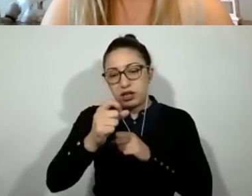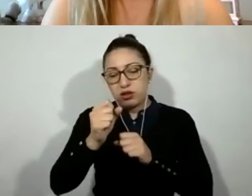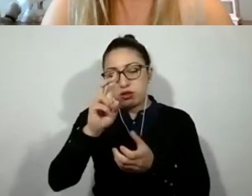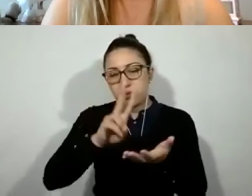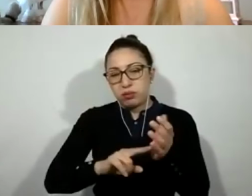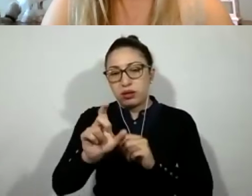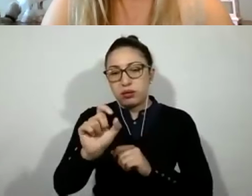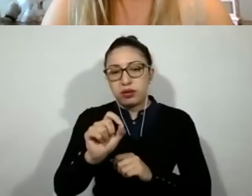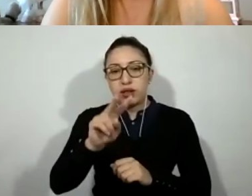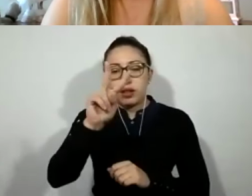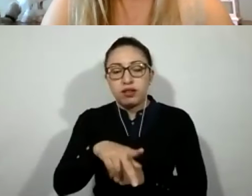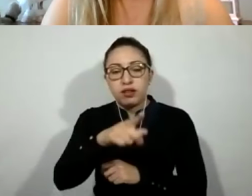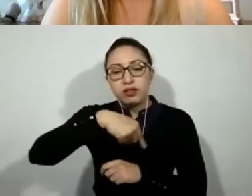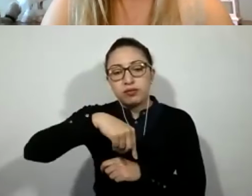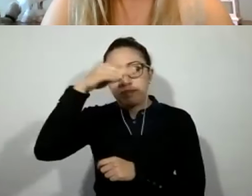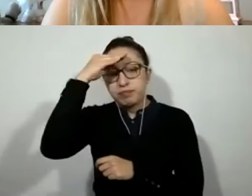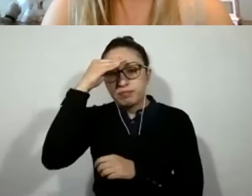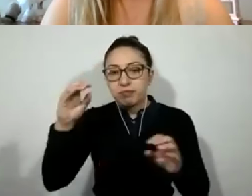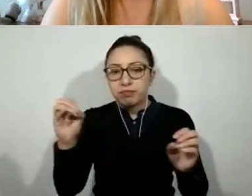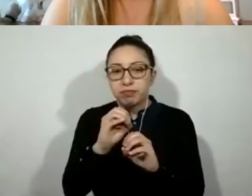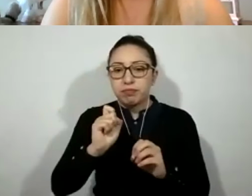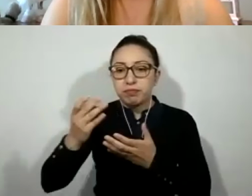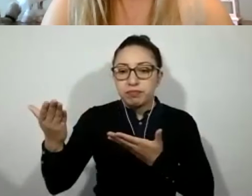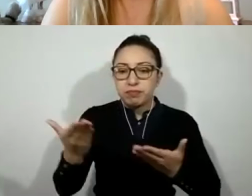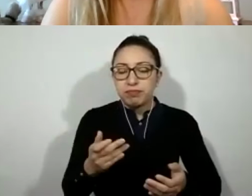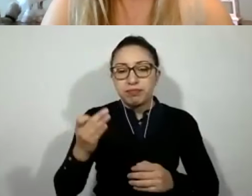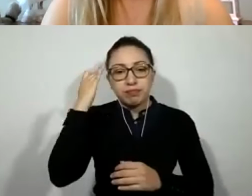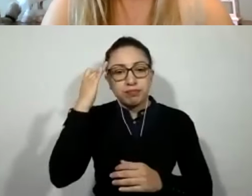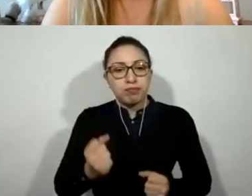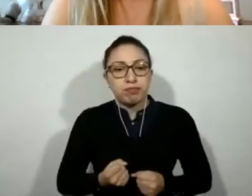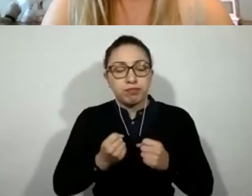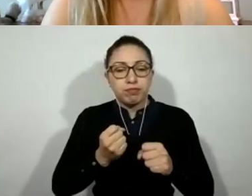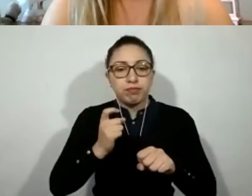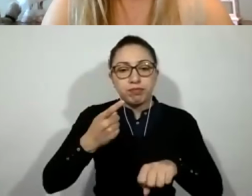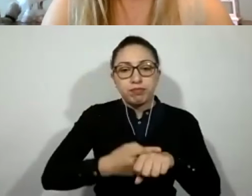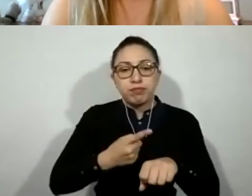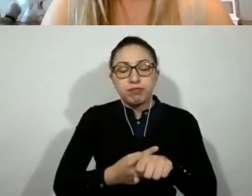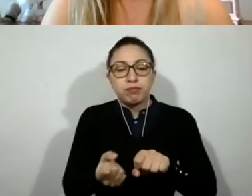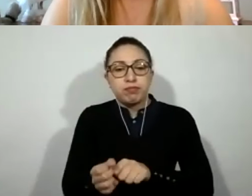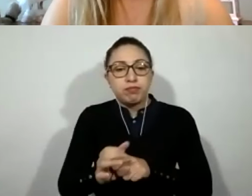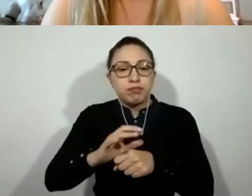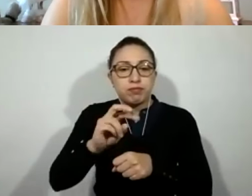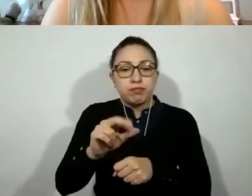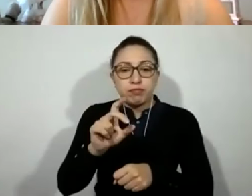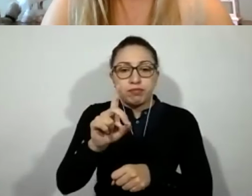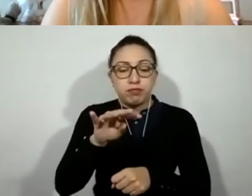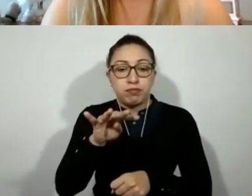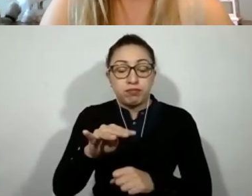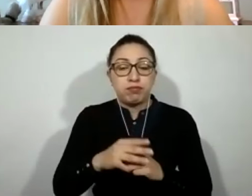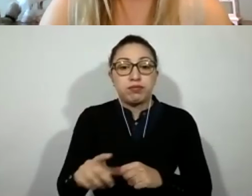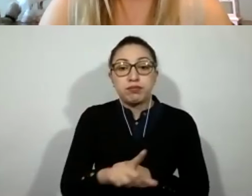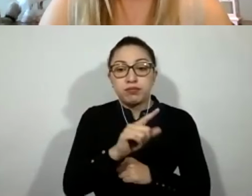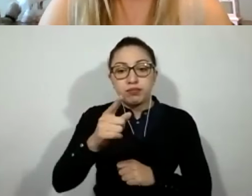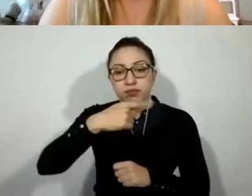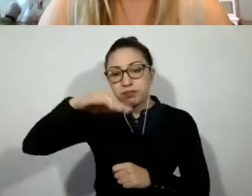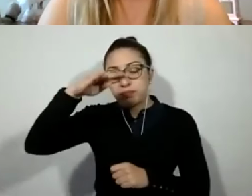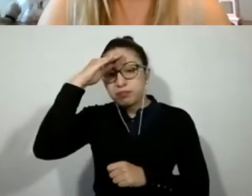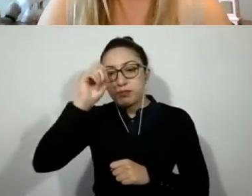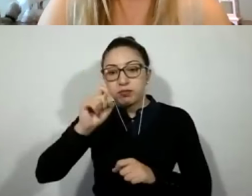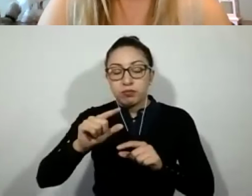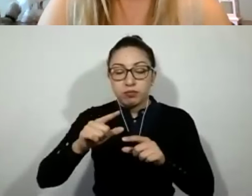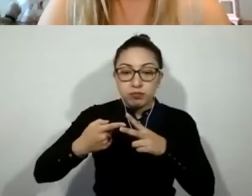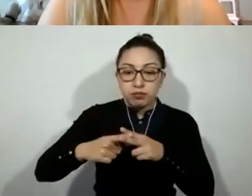era inimaginable para todos nosotros una pandemia y la dimensión que ésta alcanzaría una vez que se inició su propagación